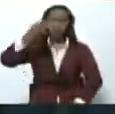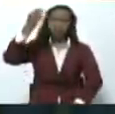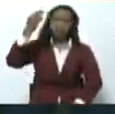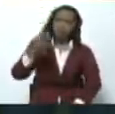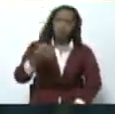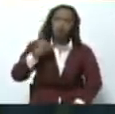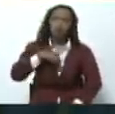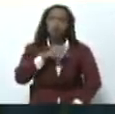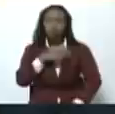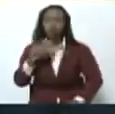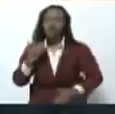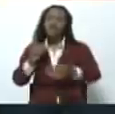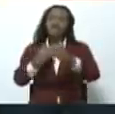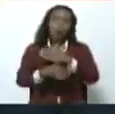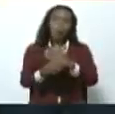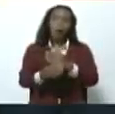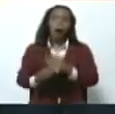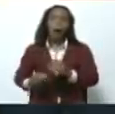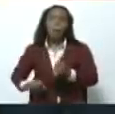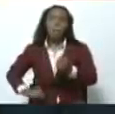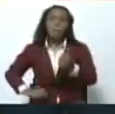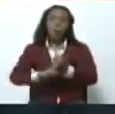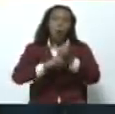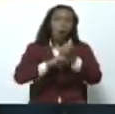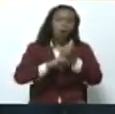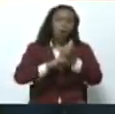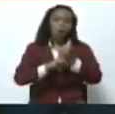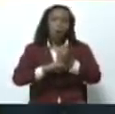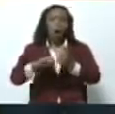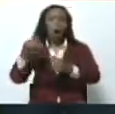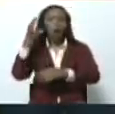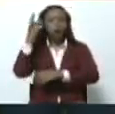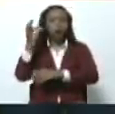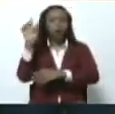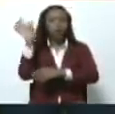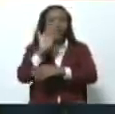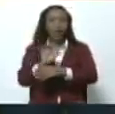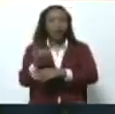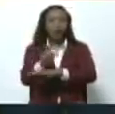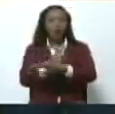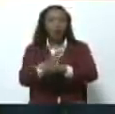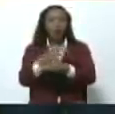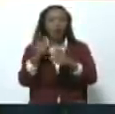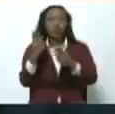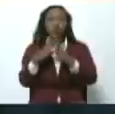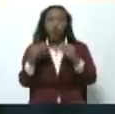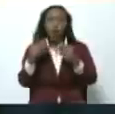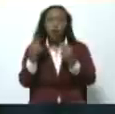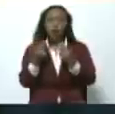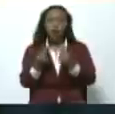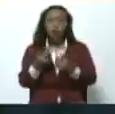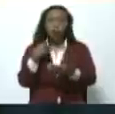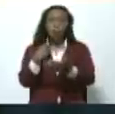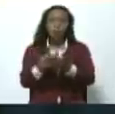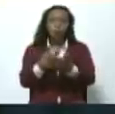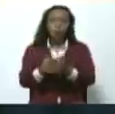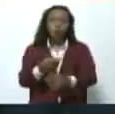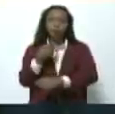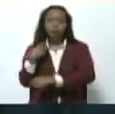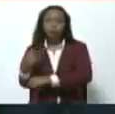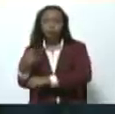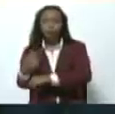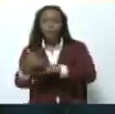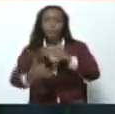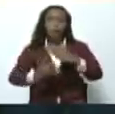que vamos a repotenciar el Consejo Federal de Gobierno. Todos los recursos presupuestarios, todos los recursos de inversión para